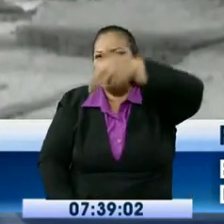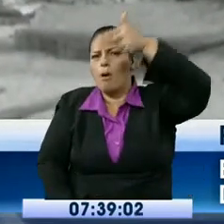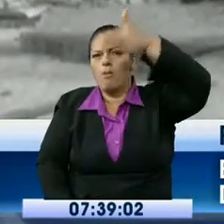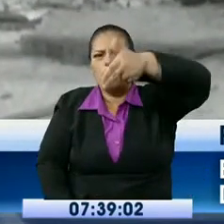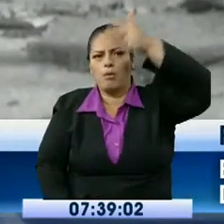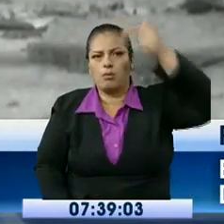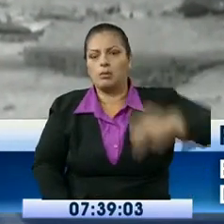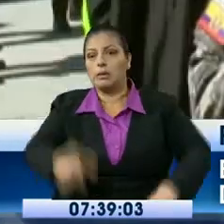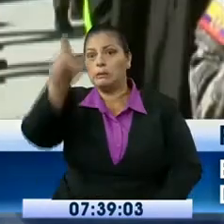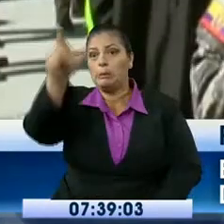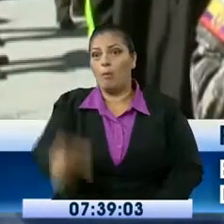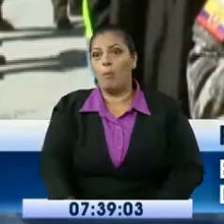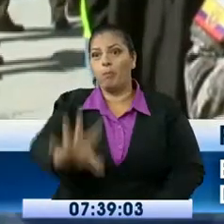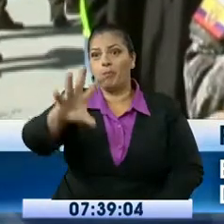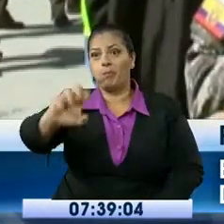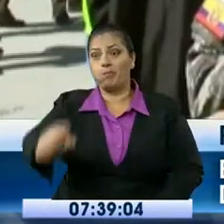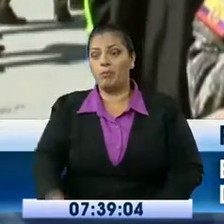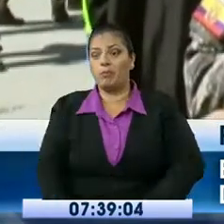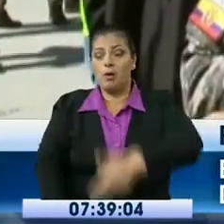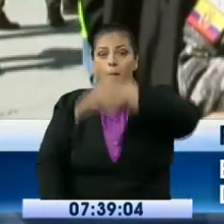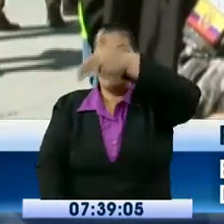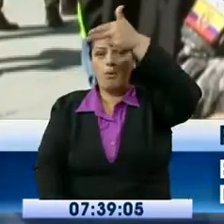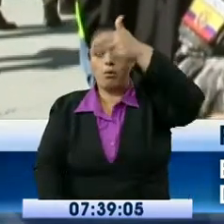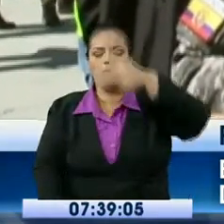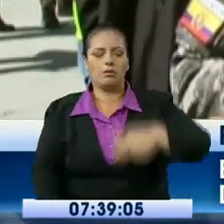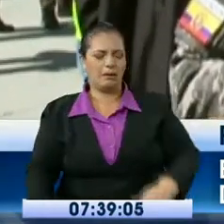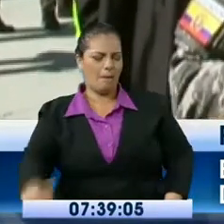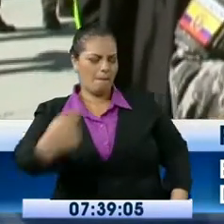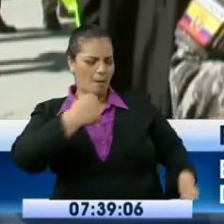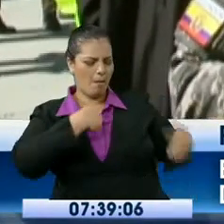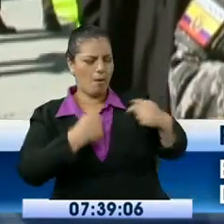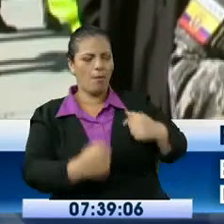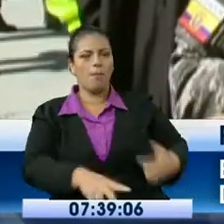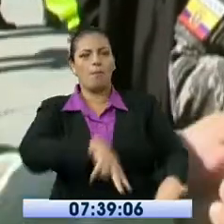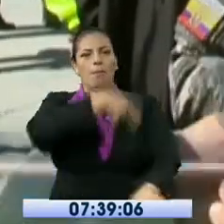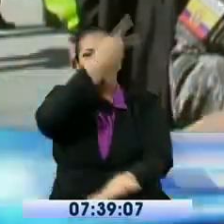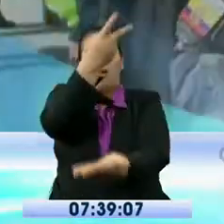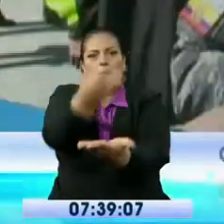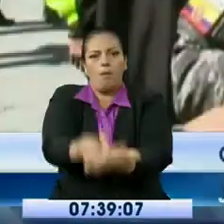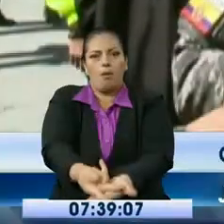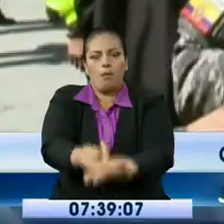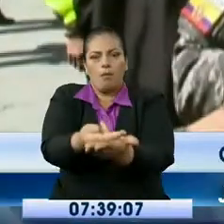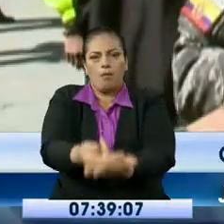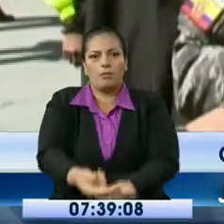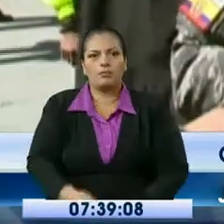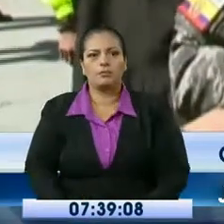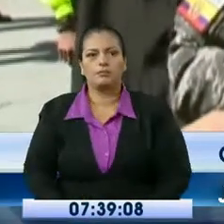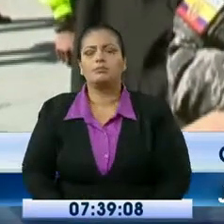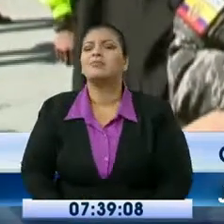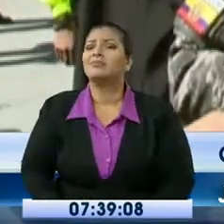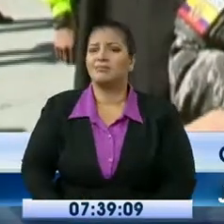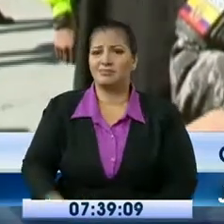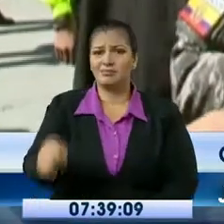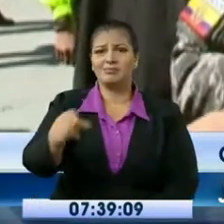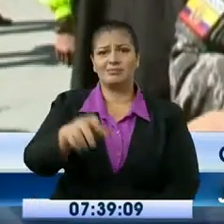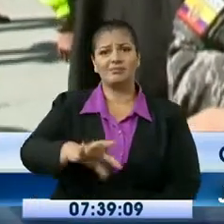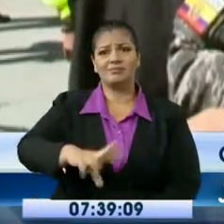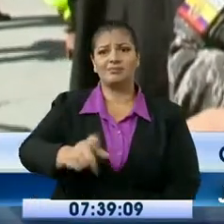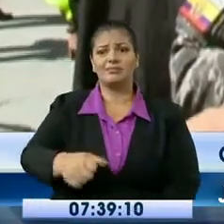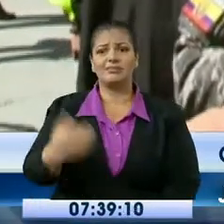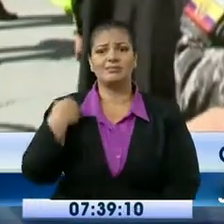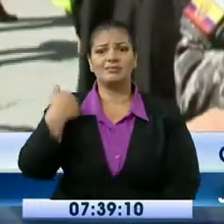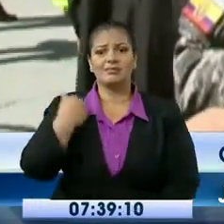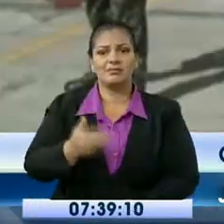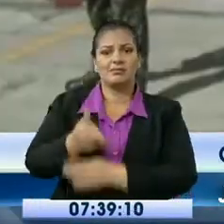asaltantes cayó herido de haciendo uso de armas de fuego neutralizaron intimidaron amenazaron a los guardias y les arrebataron las